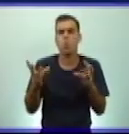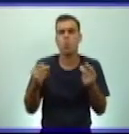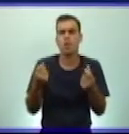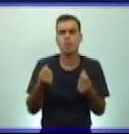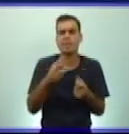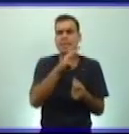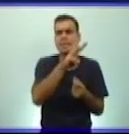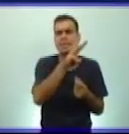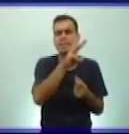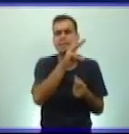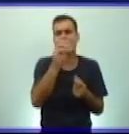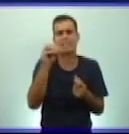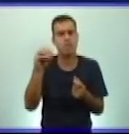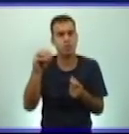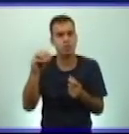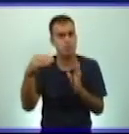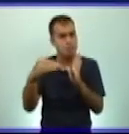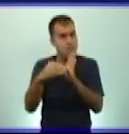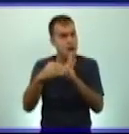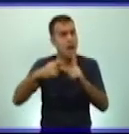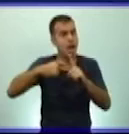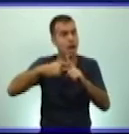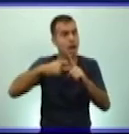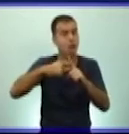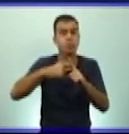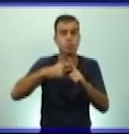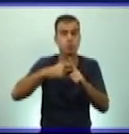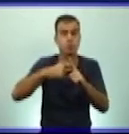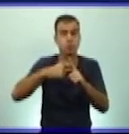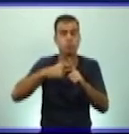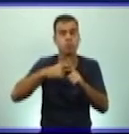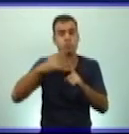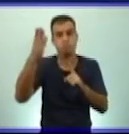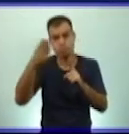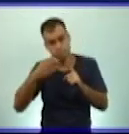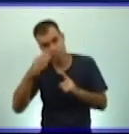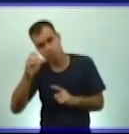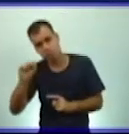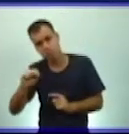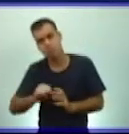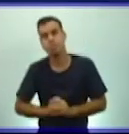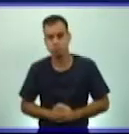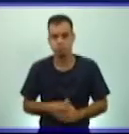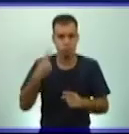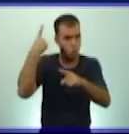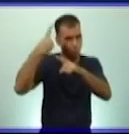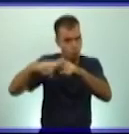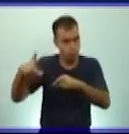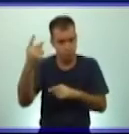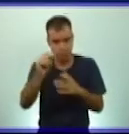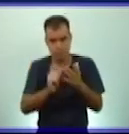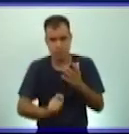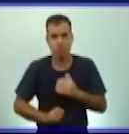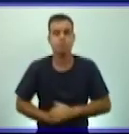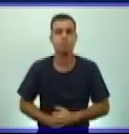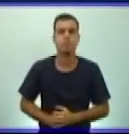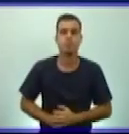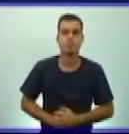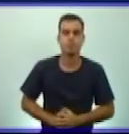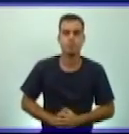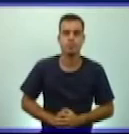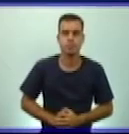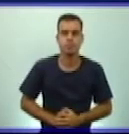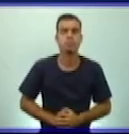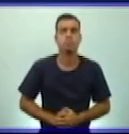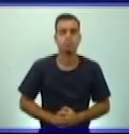300.000 kilómetros por segundo. Pues bien, vamos a pasar a otra actividad.